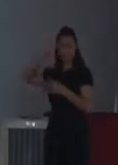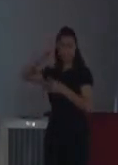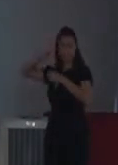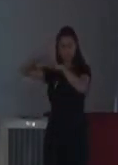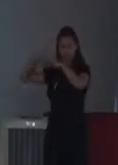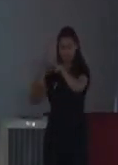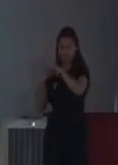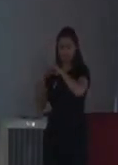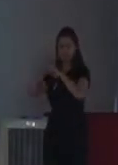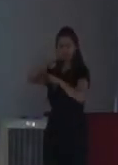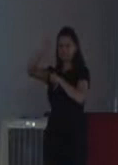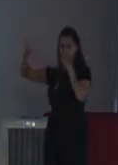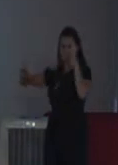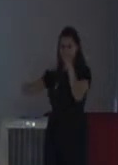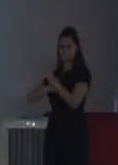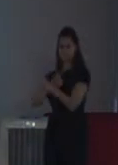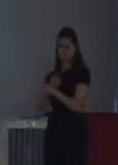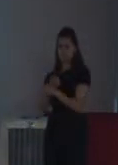La segunda,